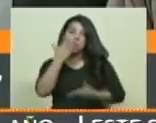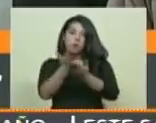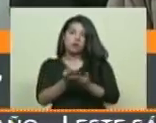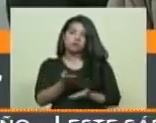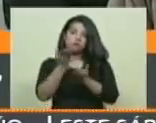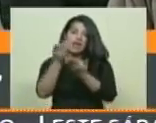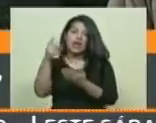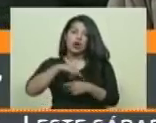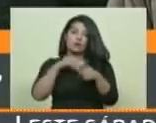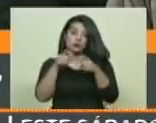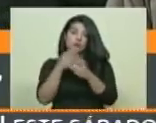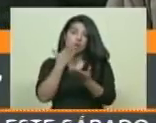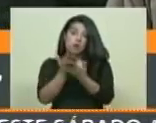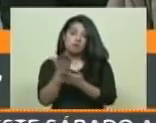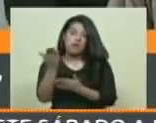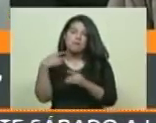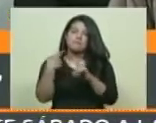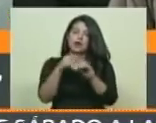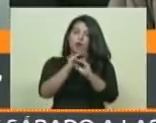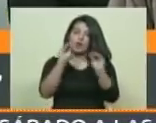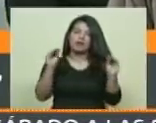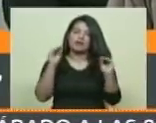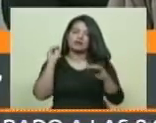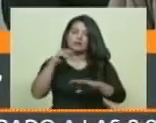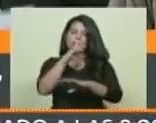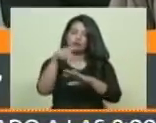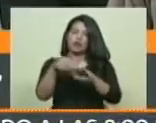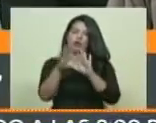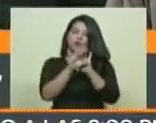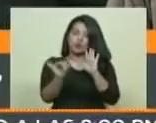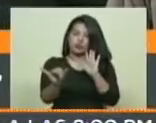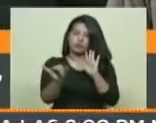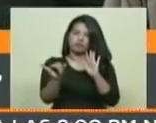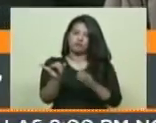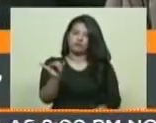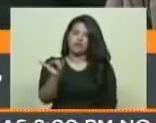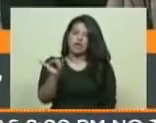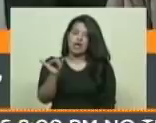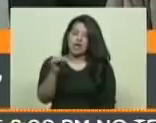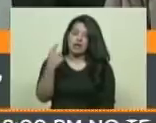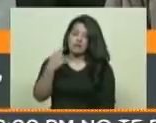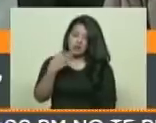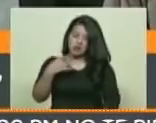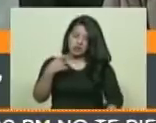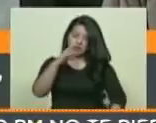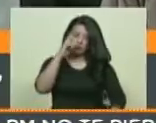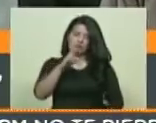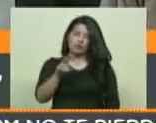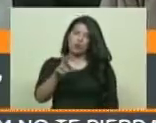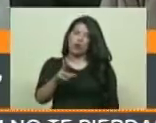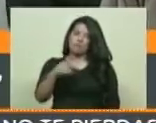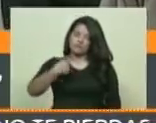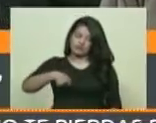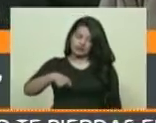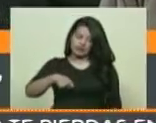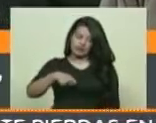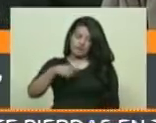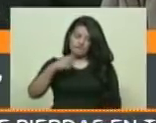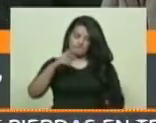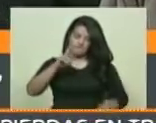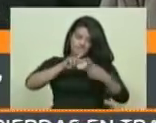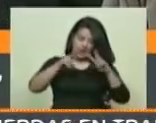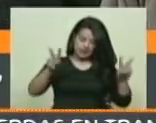de la Comisión y convocante de la Asamblea Nacional Constituyente, a quien reconocemos como un mandatario de paz y